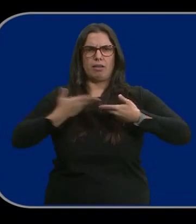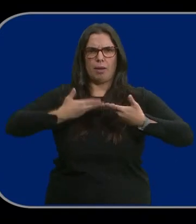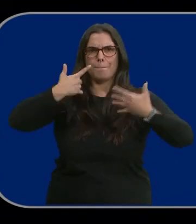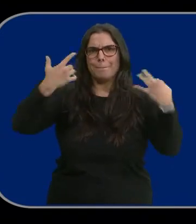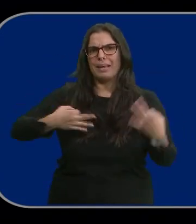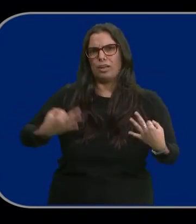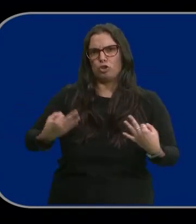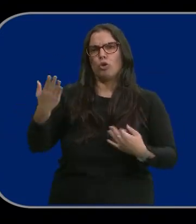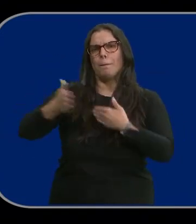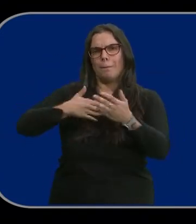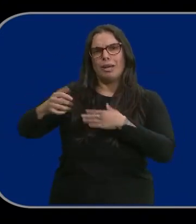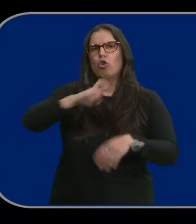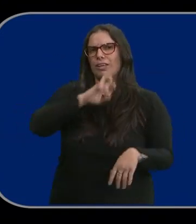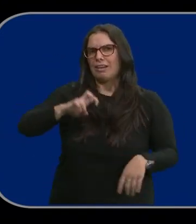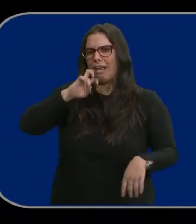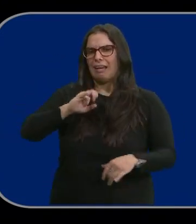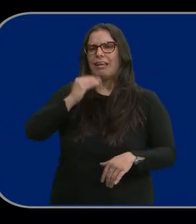Gaza.